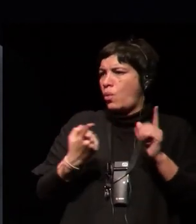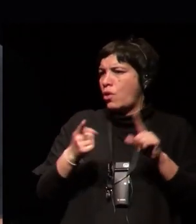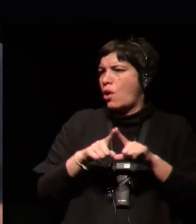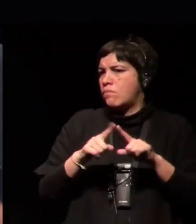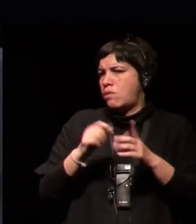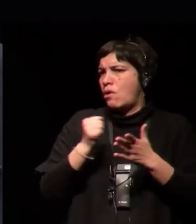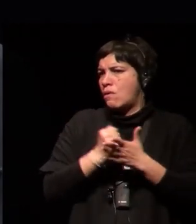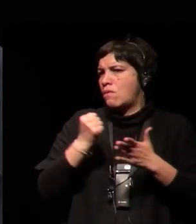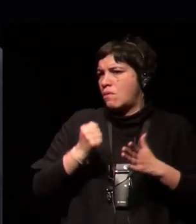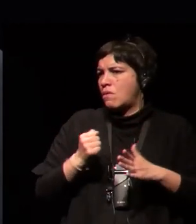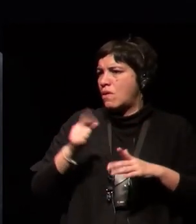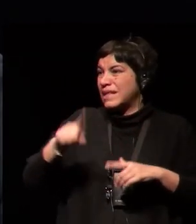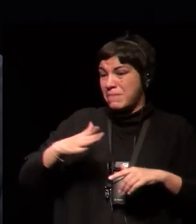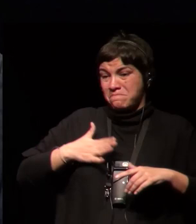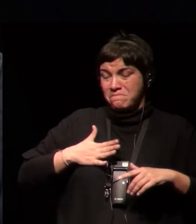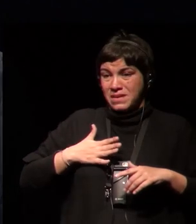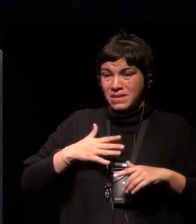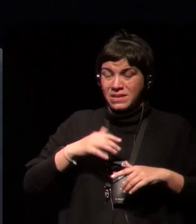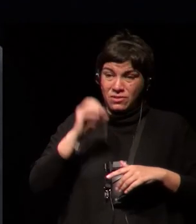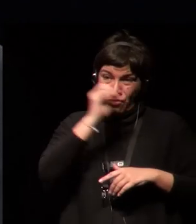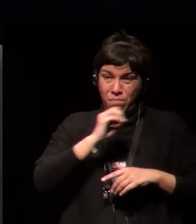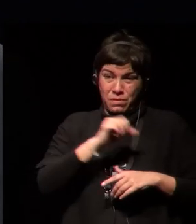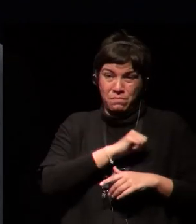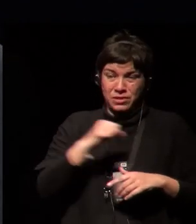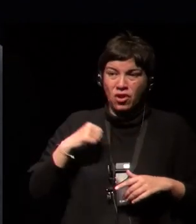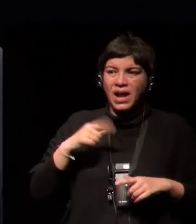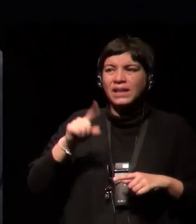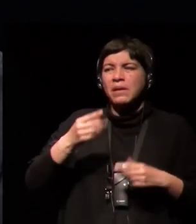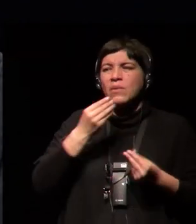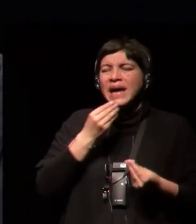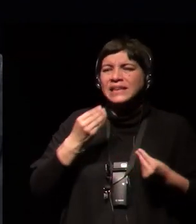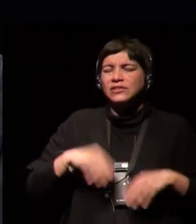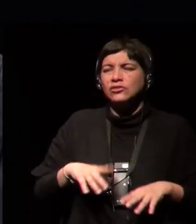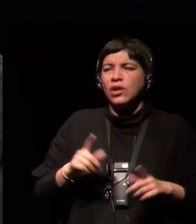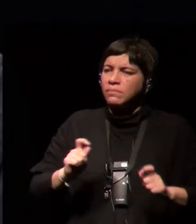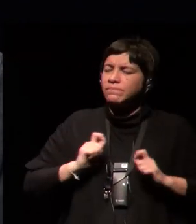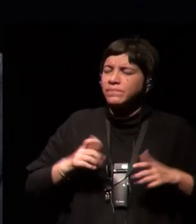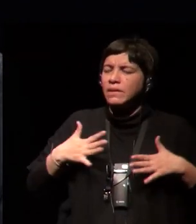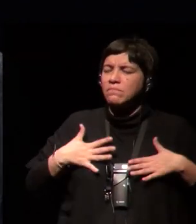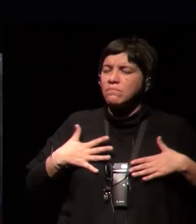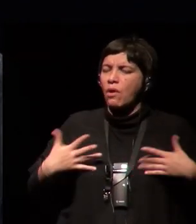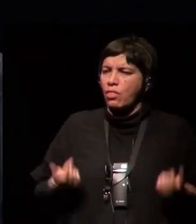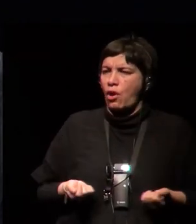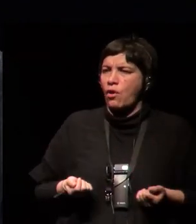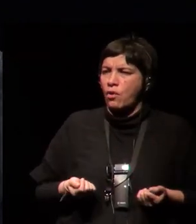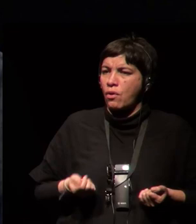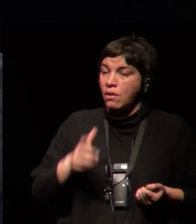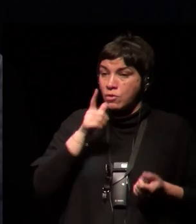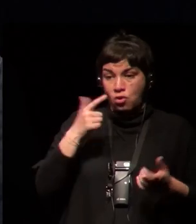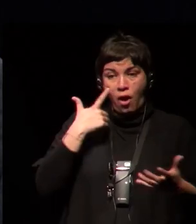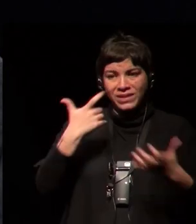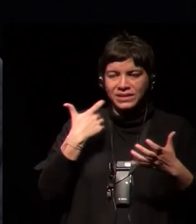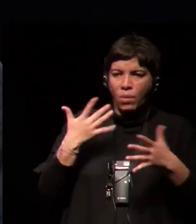personal, era una historia que me gustaba, me emocionaba, porque conectaba como artista y que tenía muchos